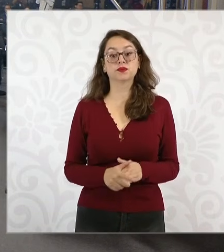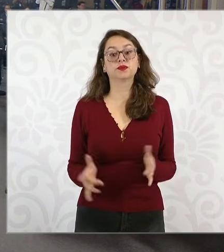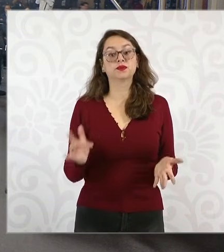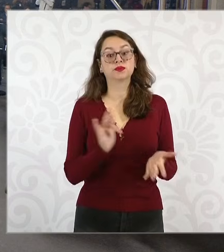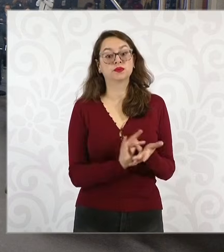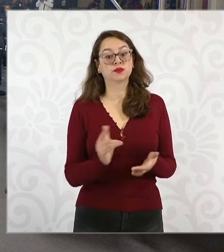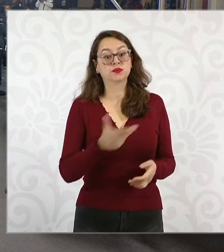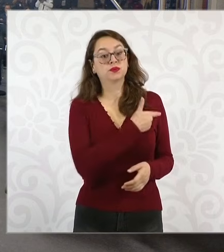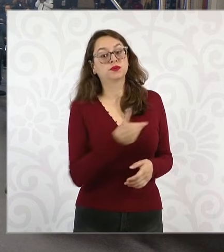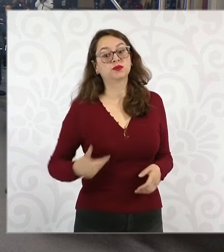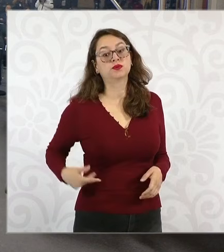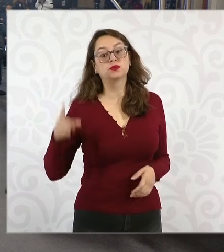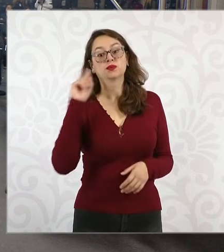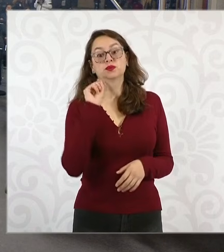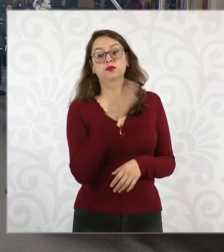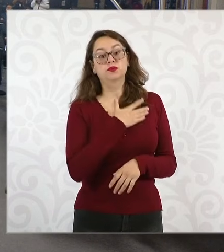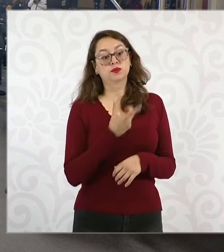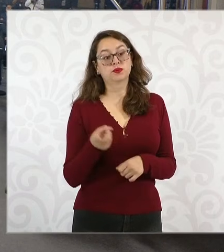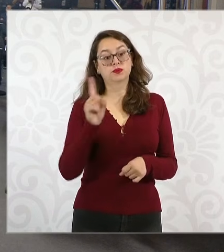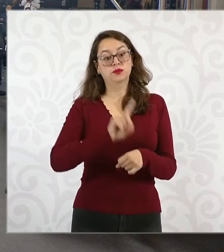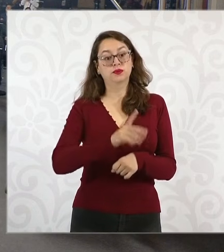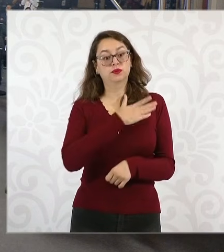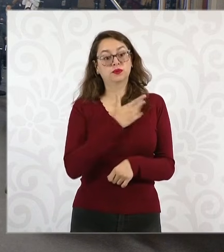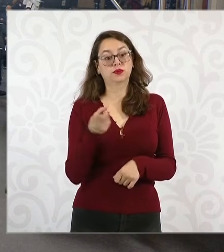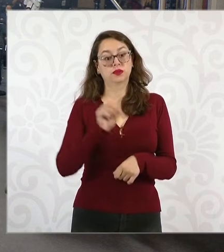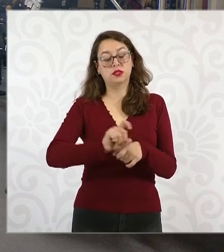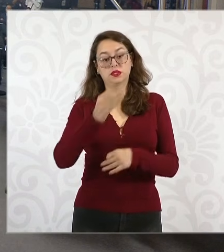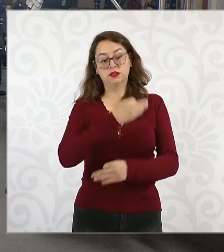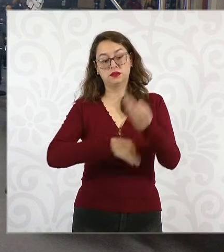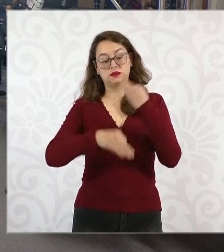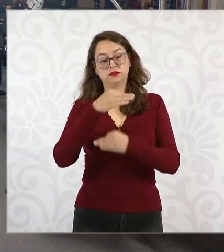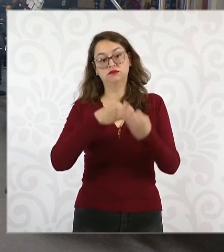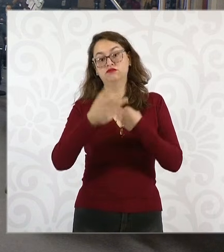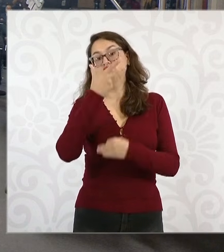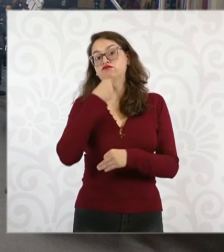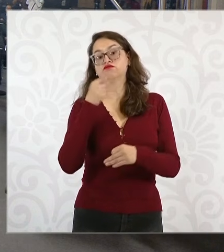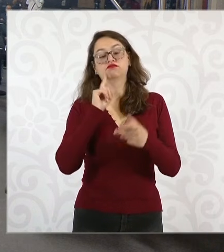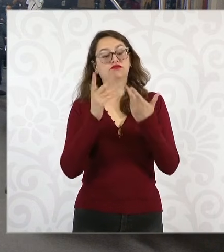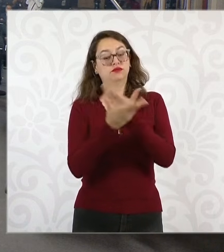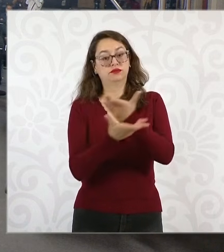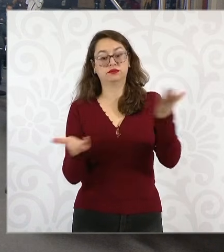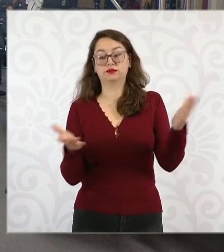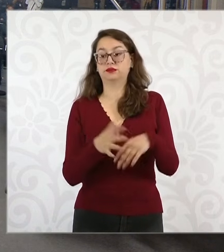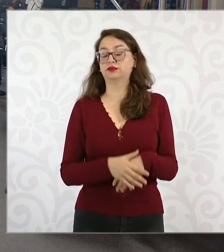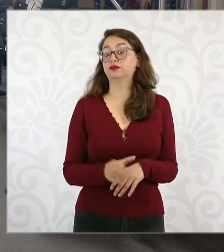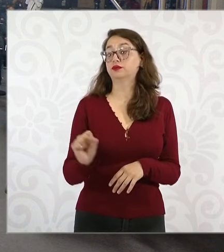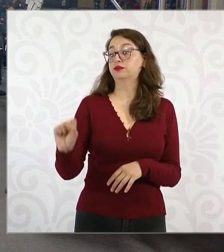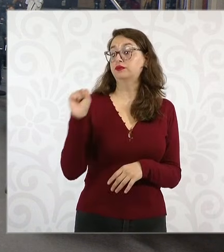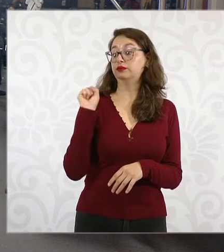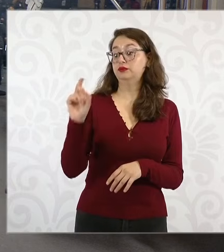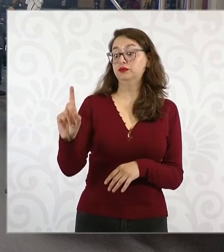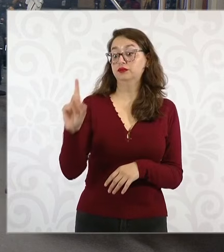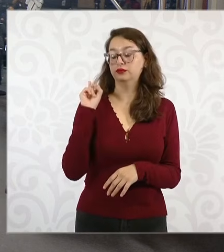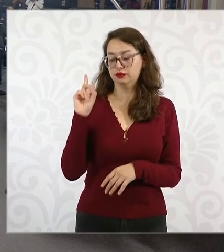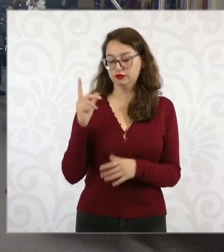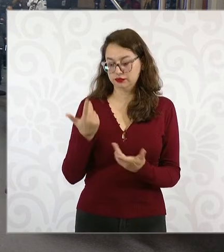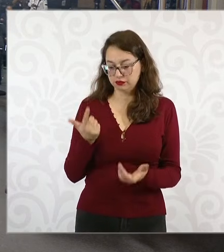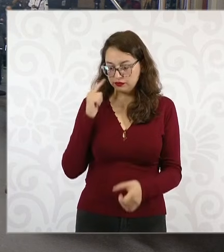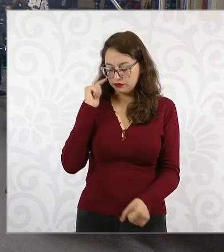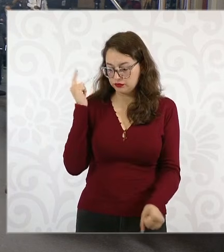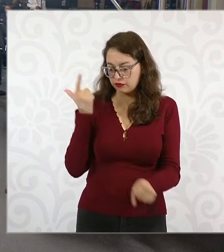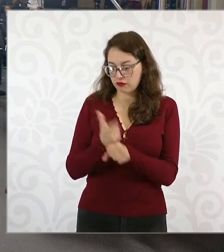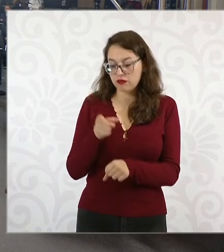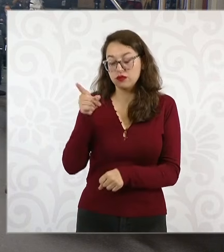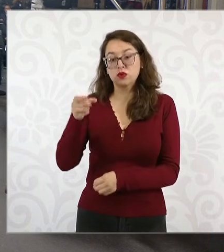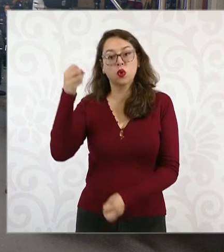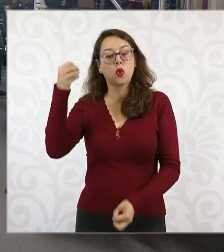Gracias, Presidenta. Buenos días a todas y a todos. Presidenta, este fin de semana se dio a conocer la vinculación por parte de un juez